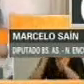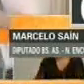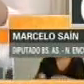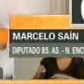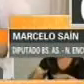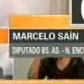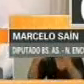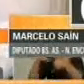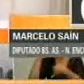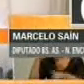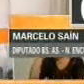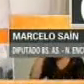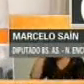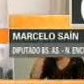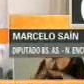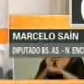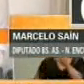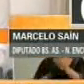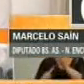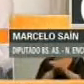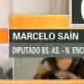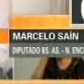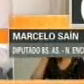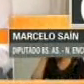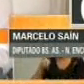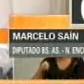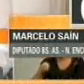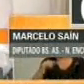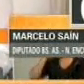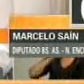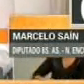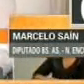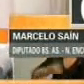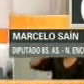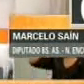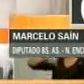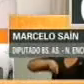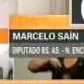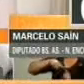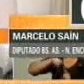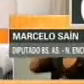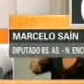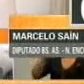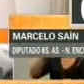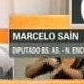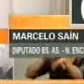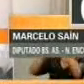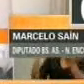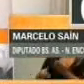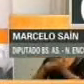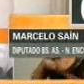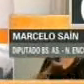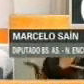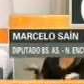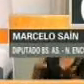que espero que la oposición acompañe, porque tal como han salido a decir algunos dirigentes de la oposición, esto se venía planteando desde hace mucho tiempo, bueno, entonces me